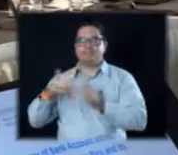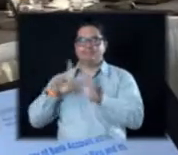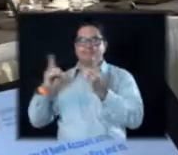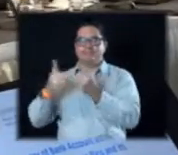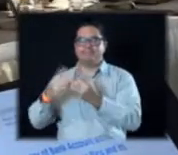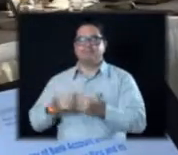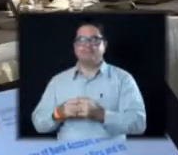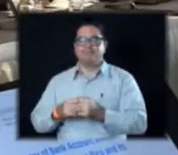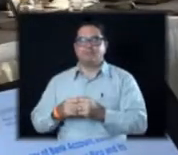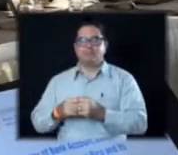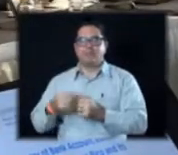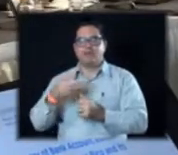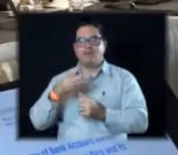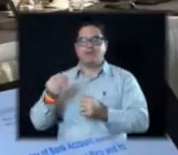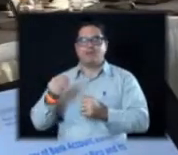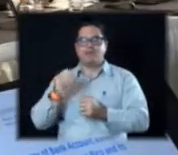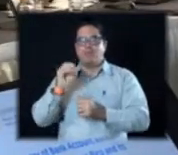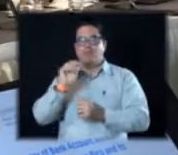Omar Rodríguez, Department of Treasury.